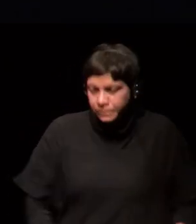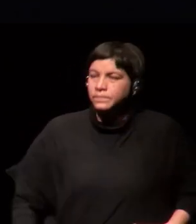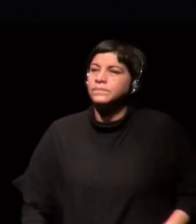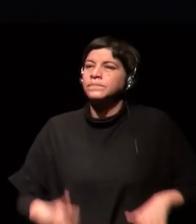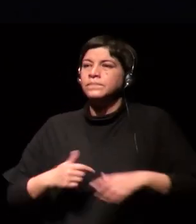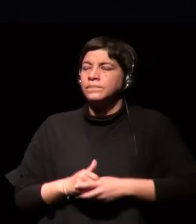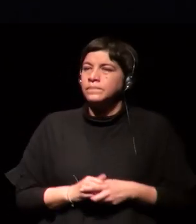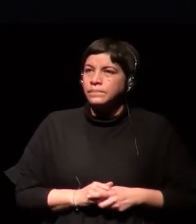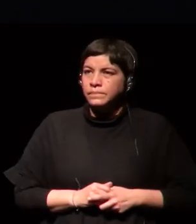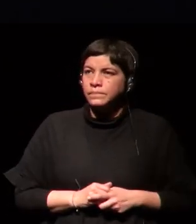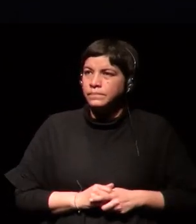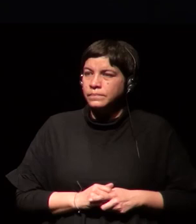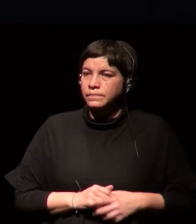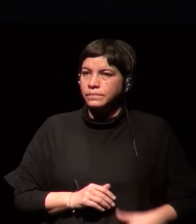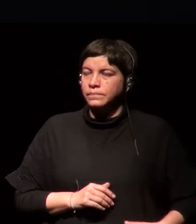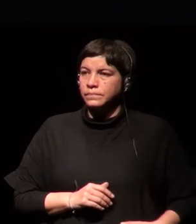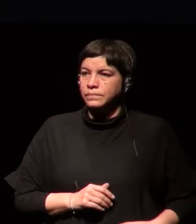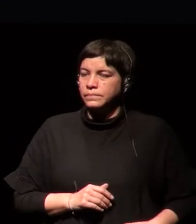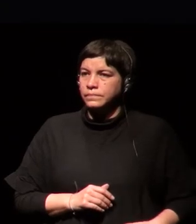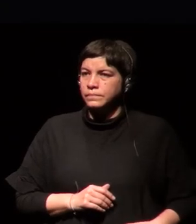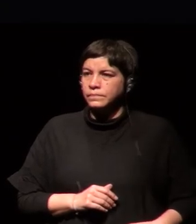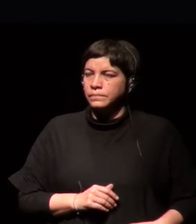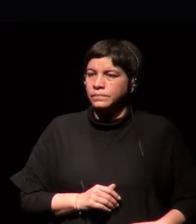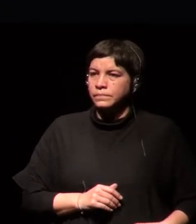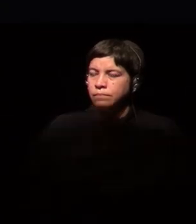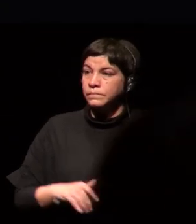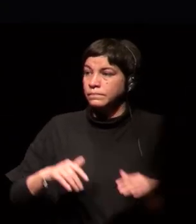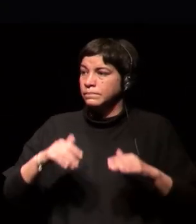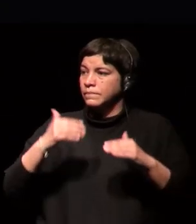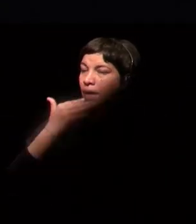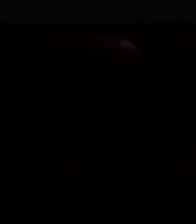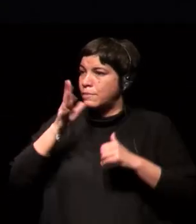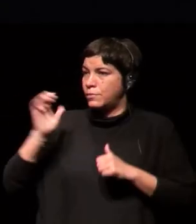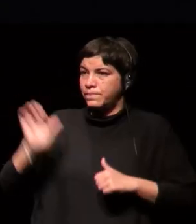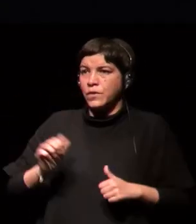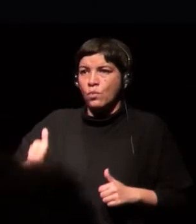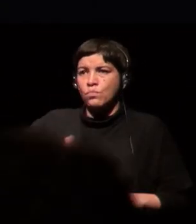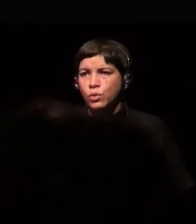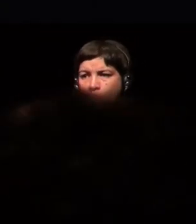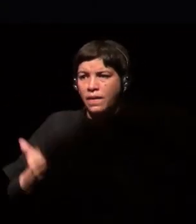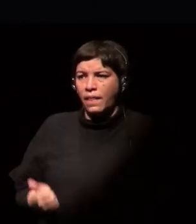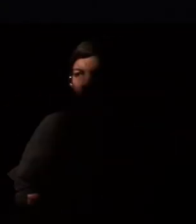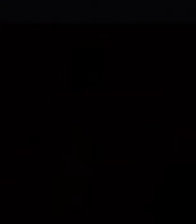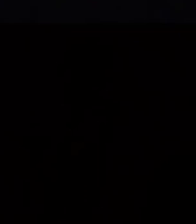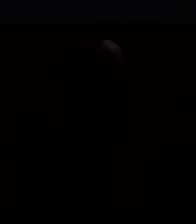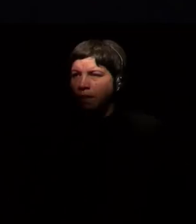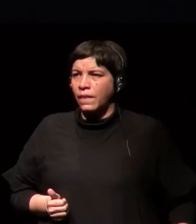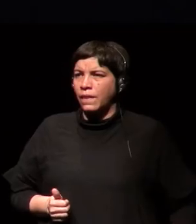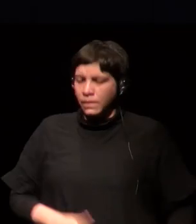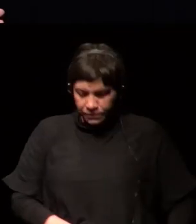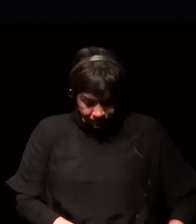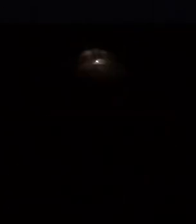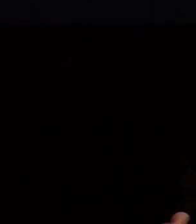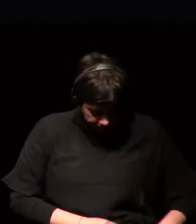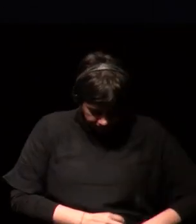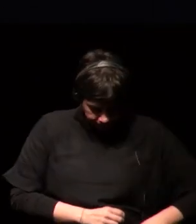tendremos a dejarnos ir por la carretera de la alta velocidad. Muchísimas gracias por estar hoy aquí